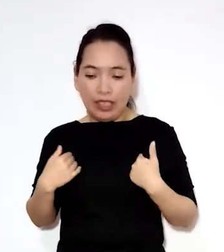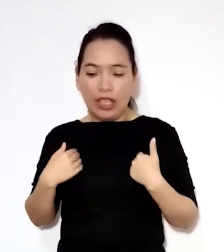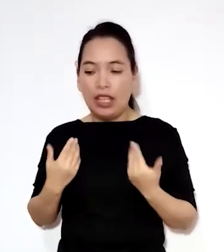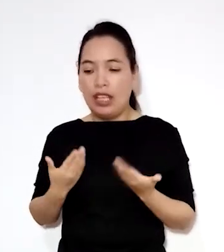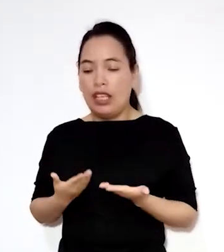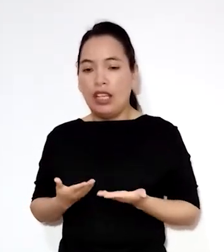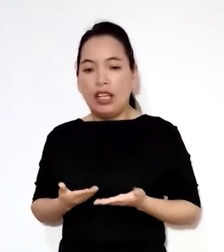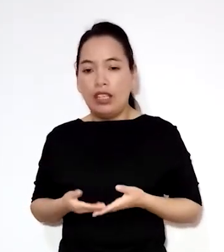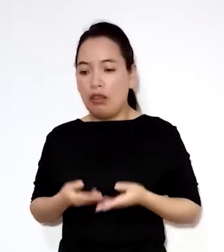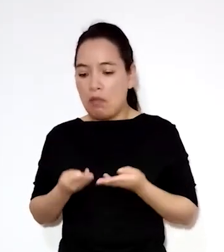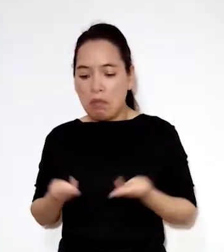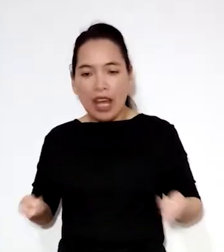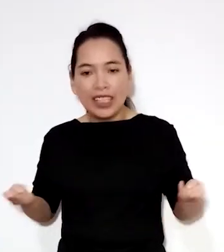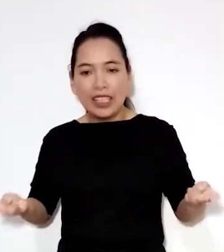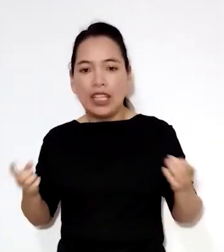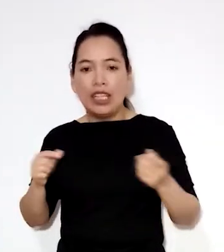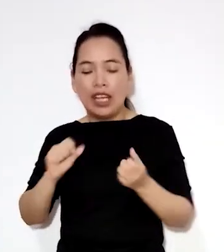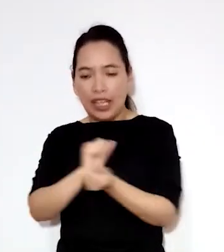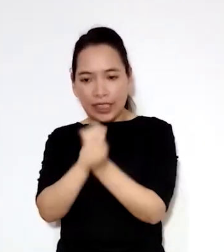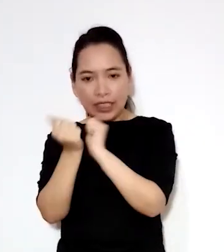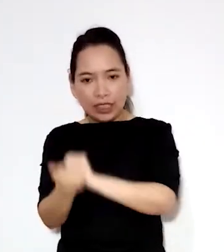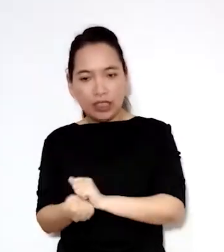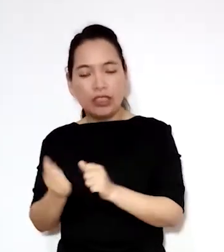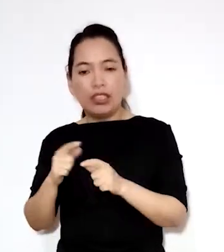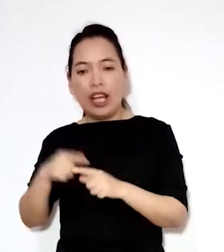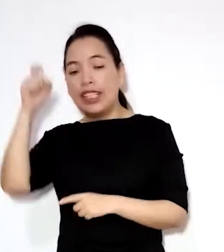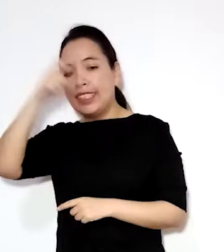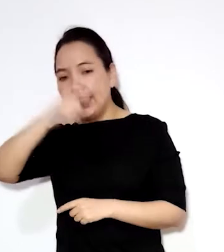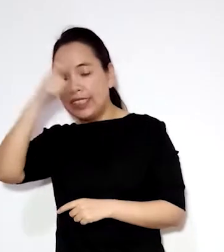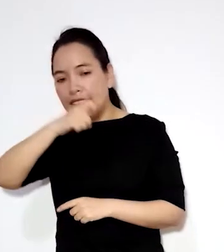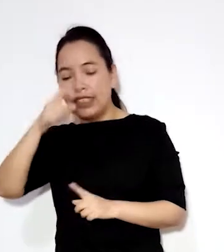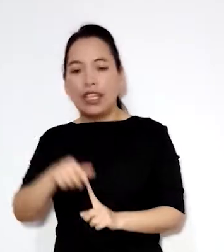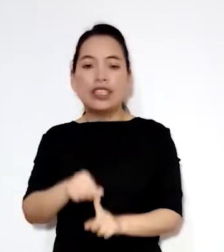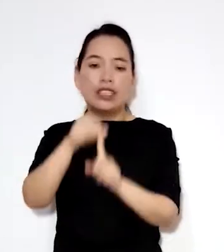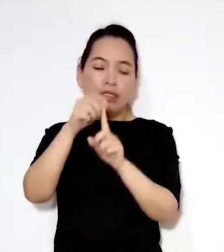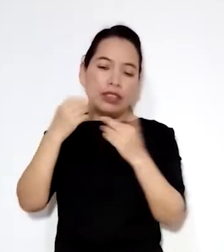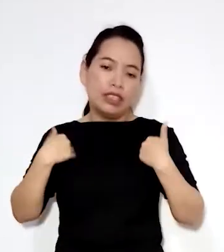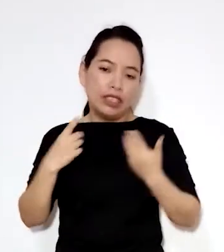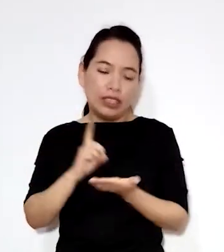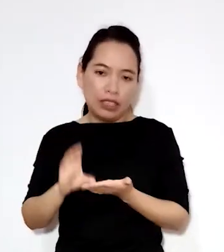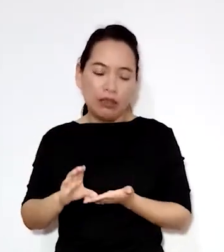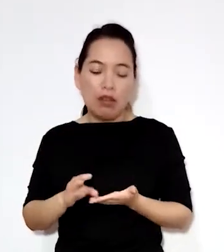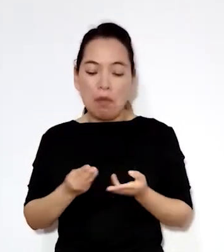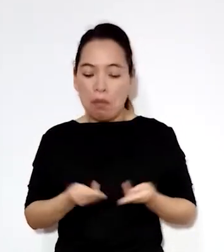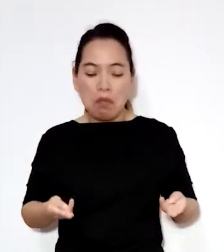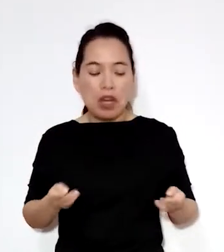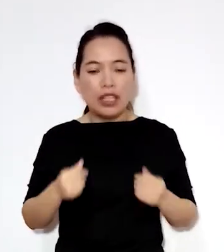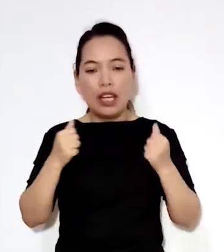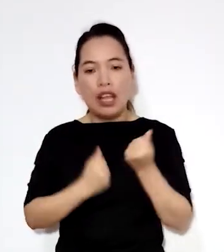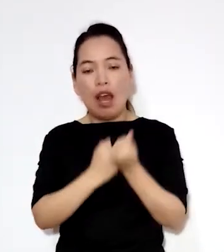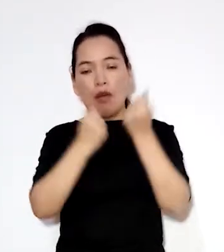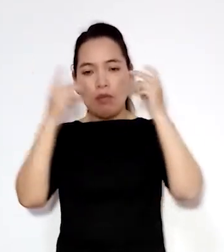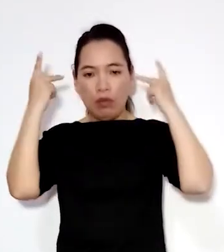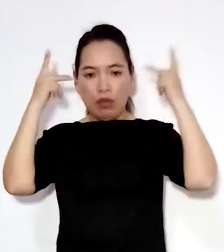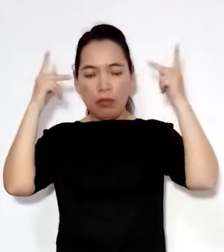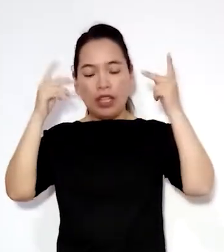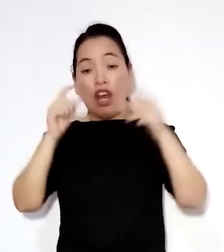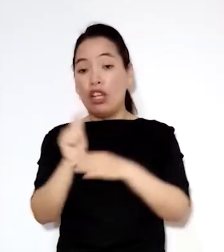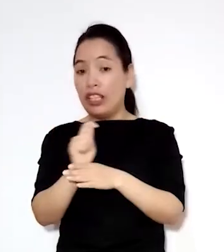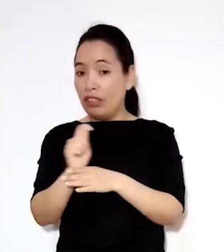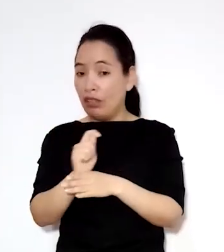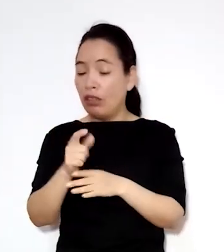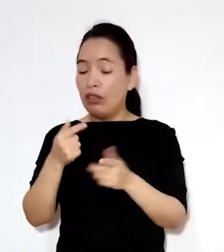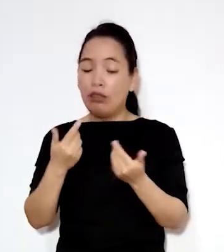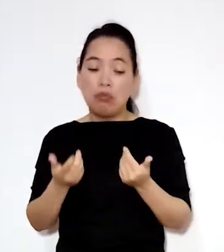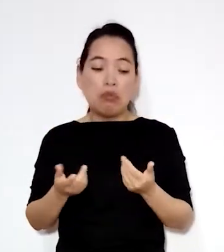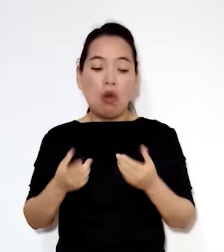la disponibilidad de los recursos adaptados a las necesidades de las personas con discapacidad, materiales de